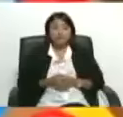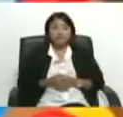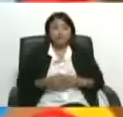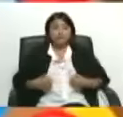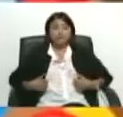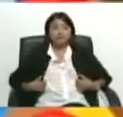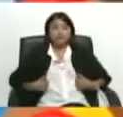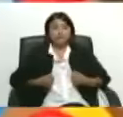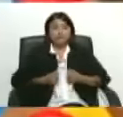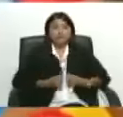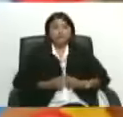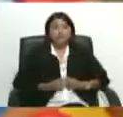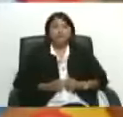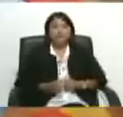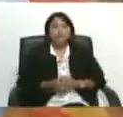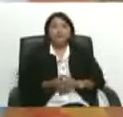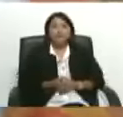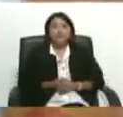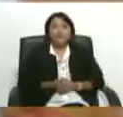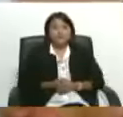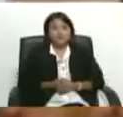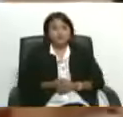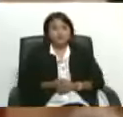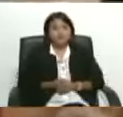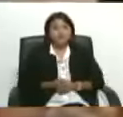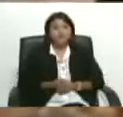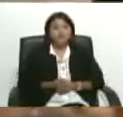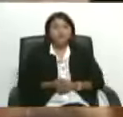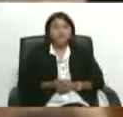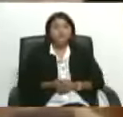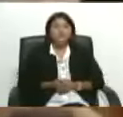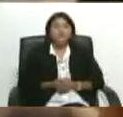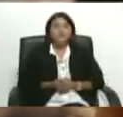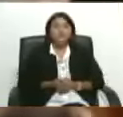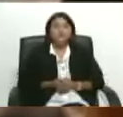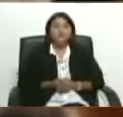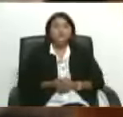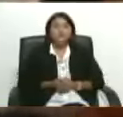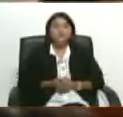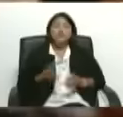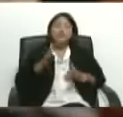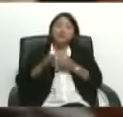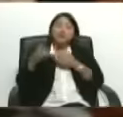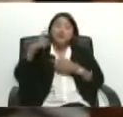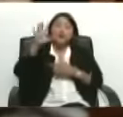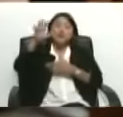con el mazo dando. Con el tema de la amenaza internacional,